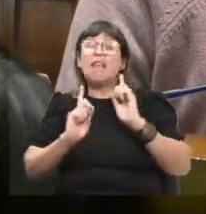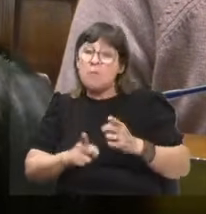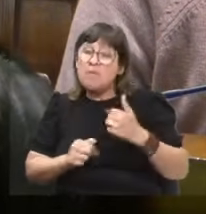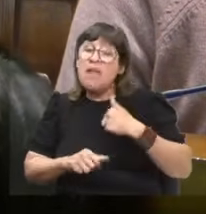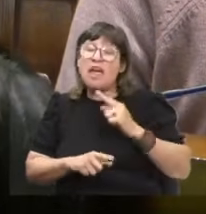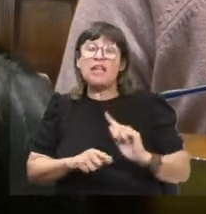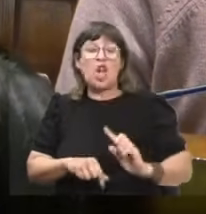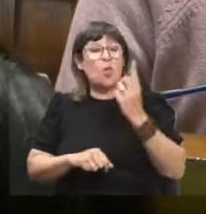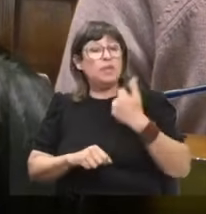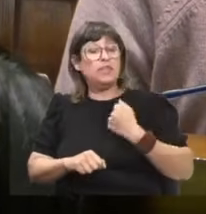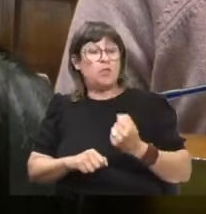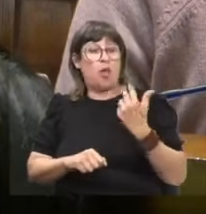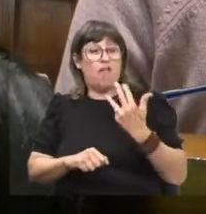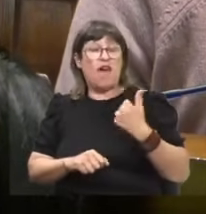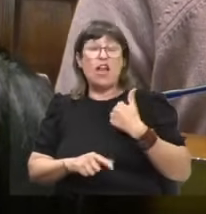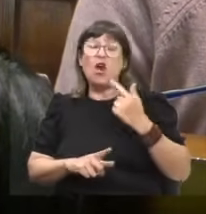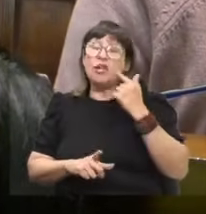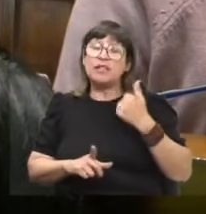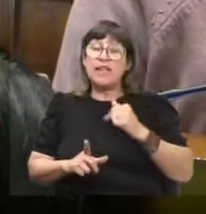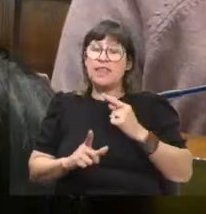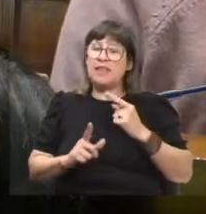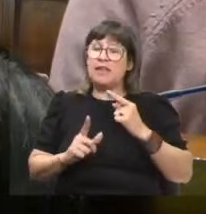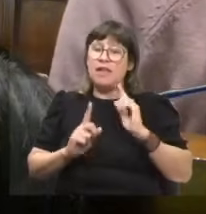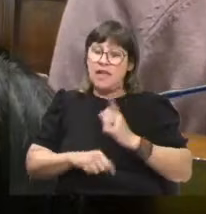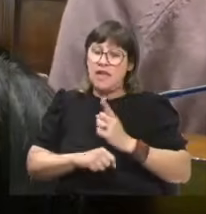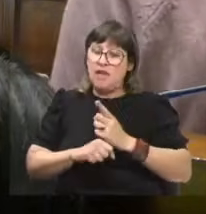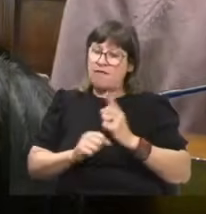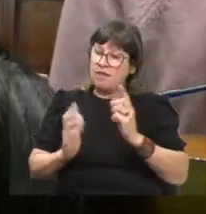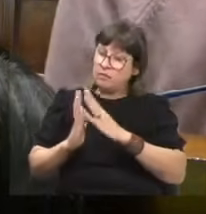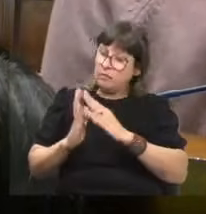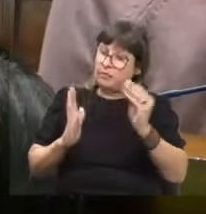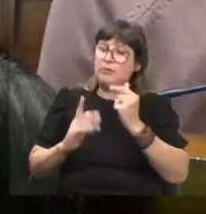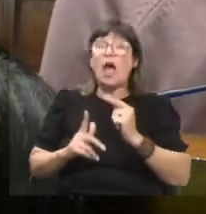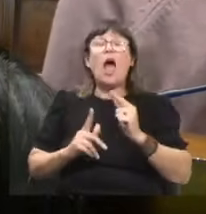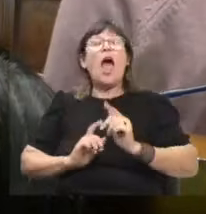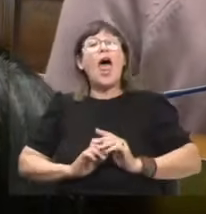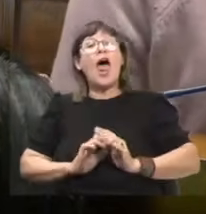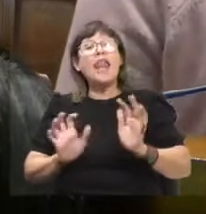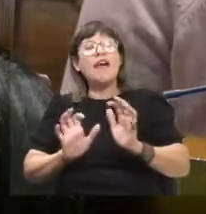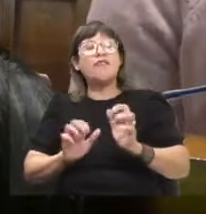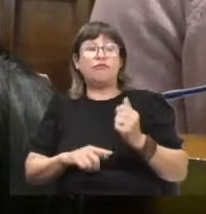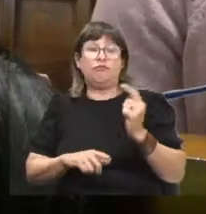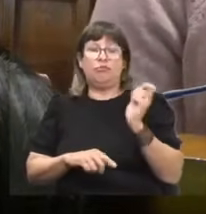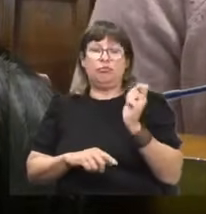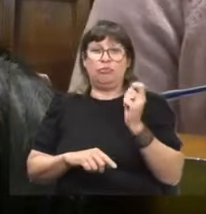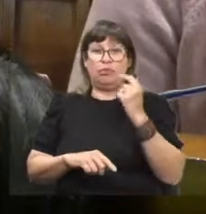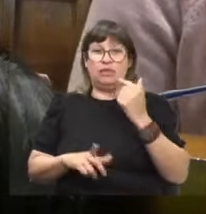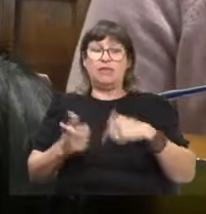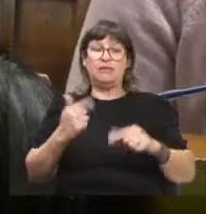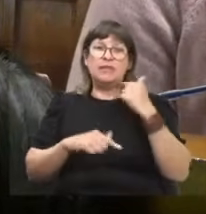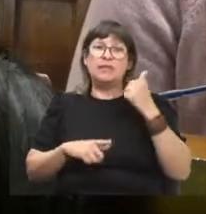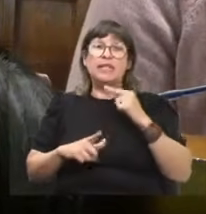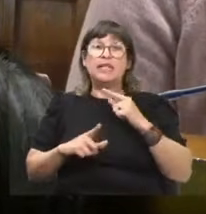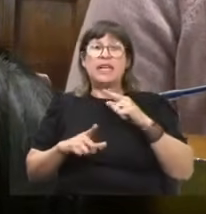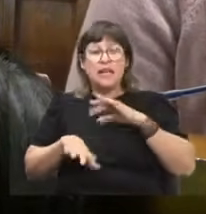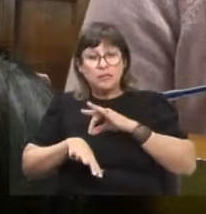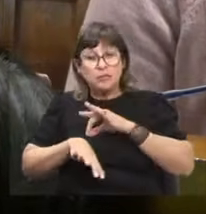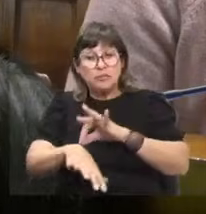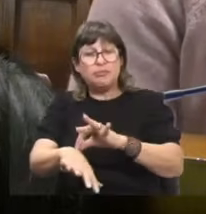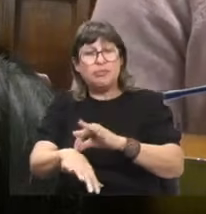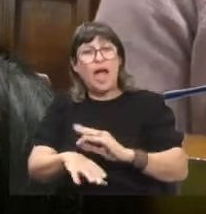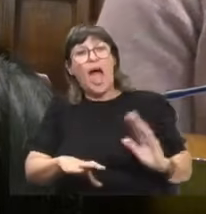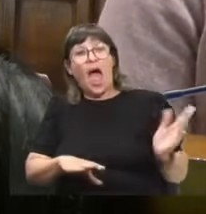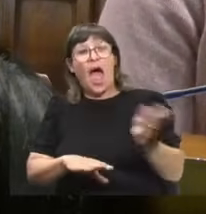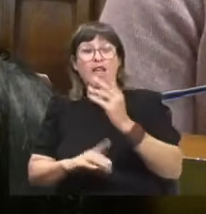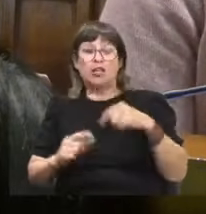de inspirar la función pública, que constituye el faro que debe guiar a todos quienes